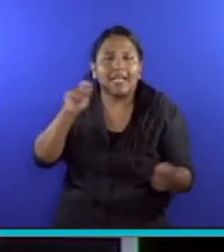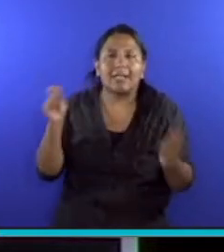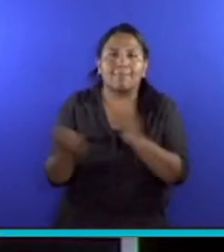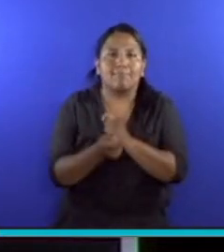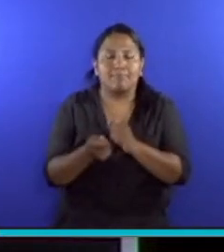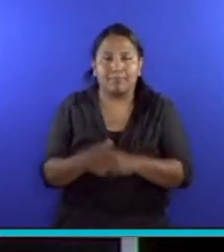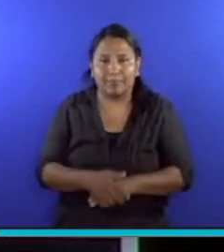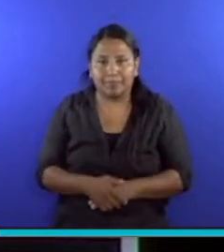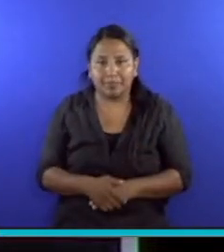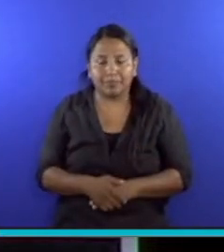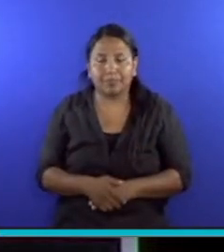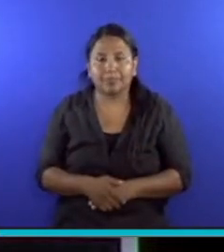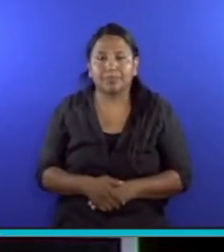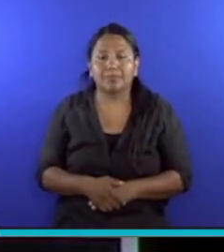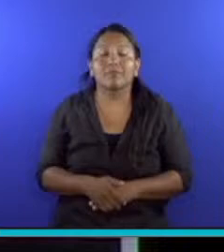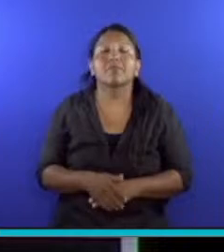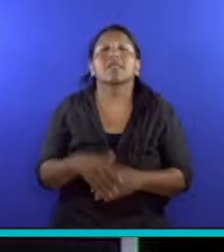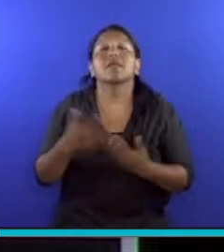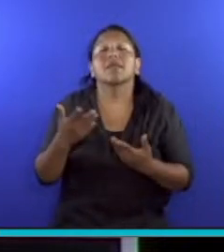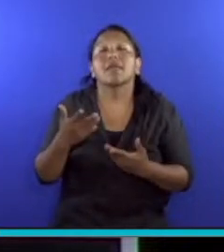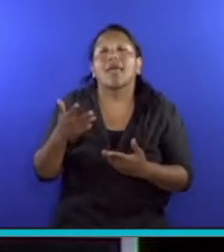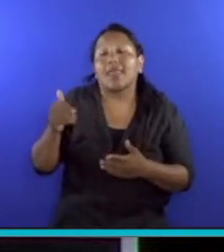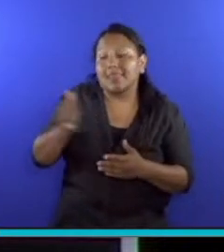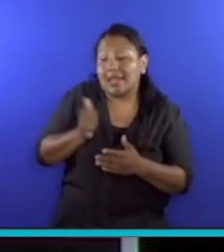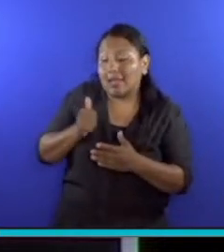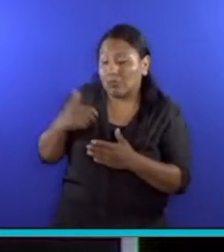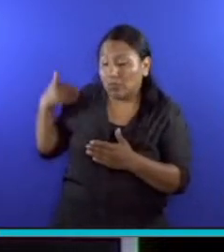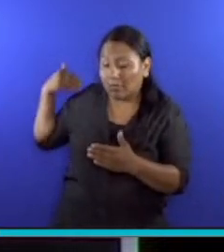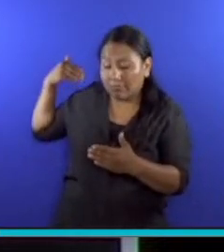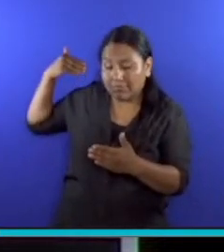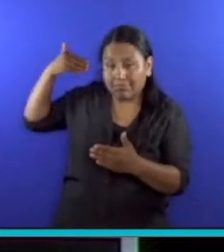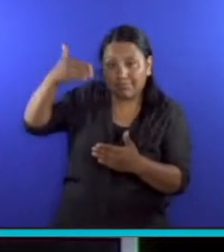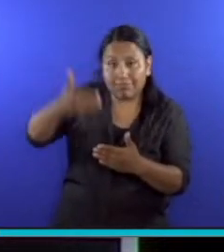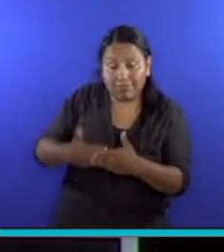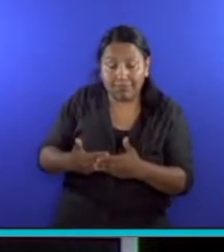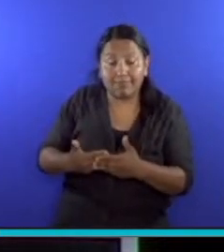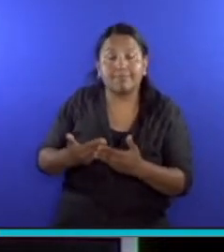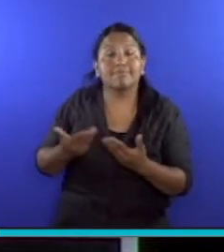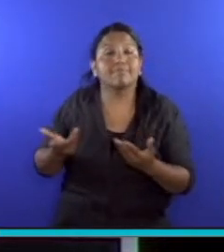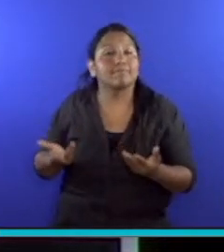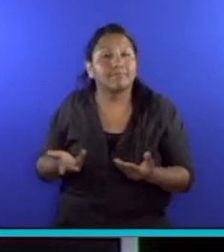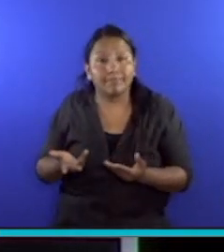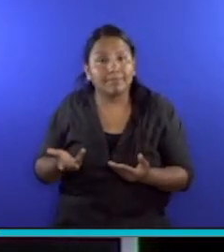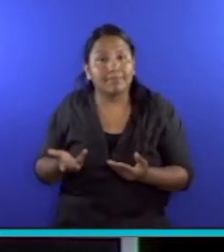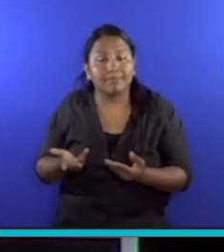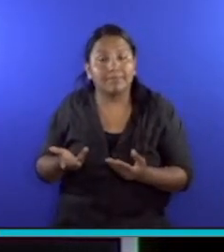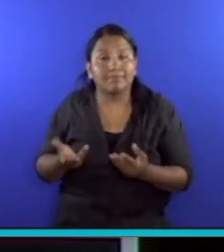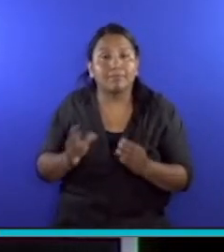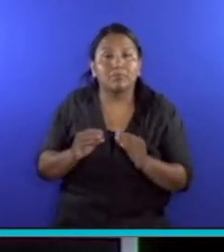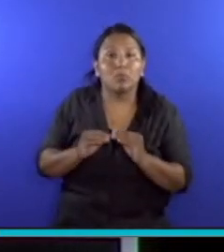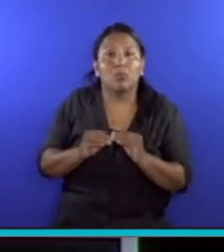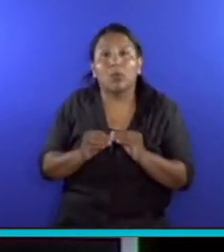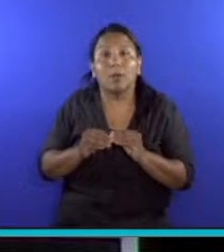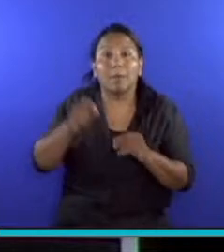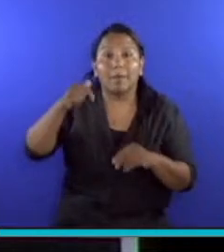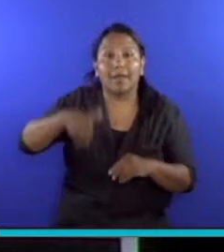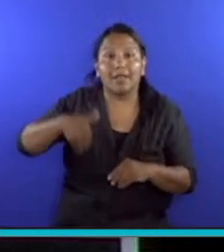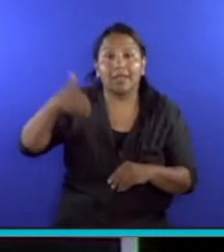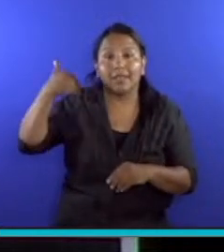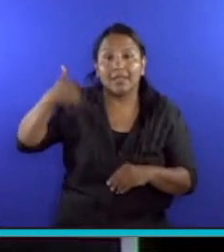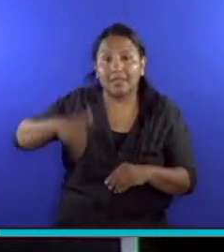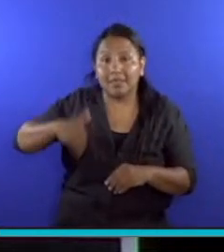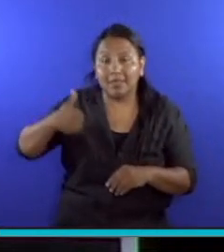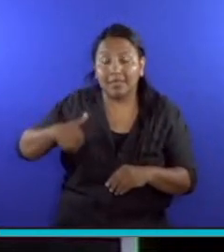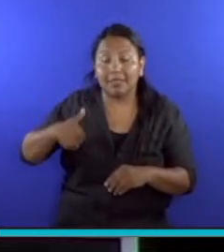Señores, de la dictadura para acá, el problema de este país se puede